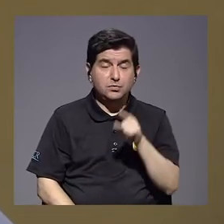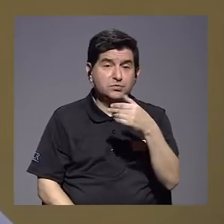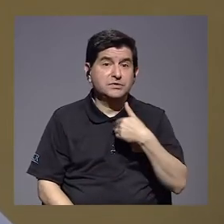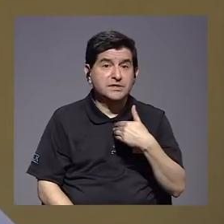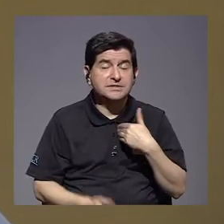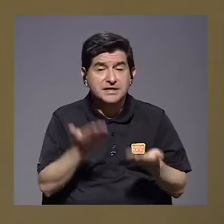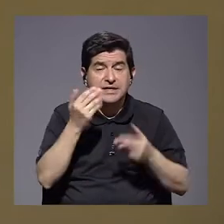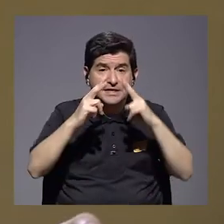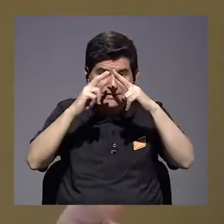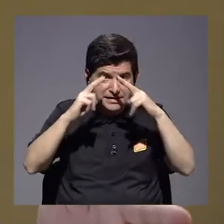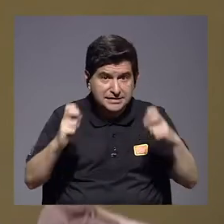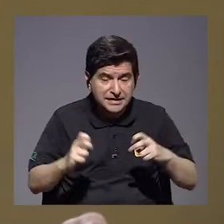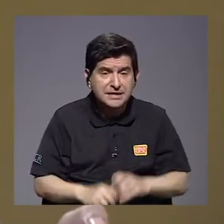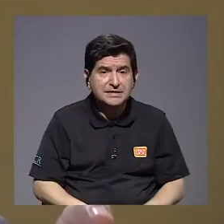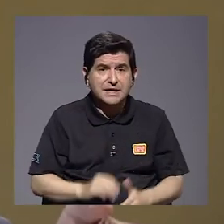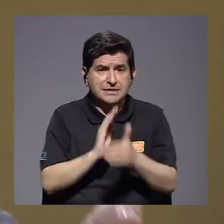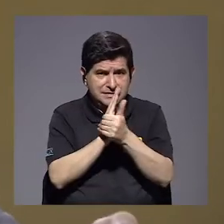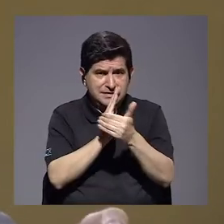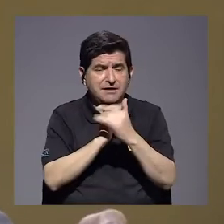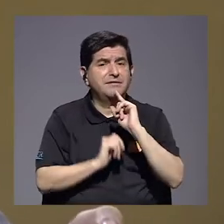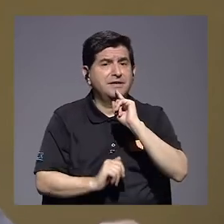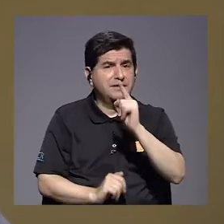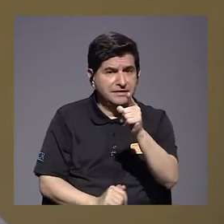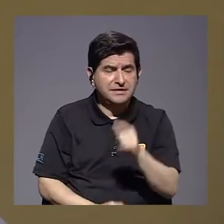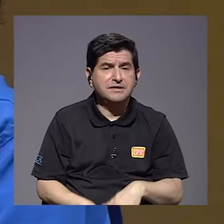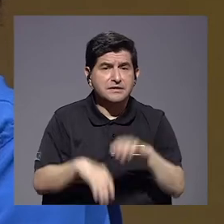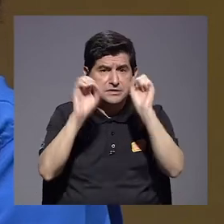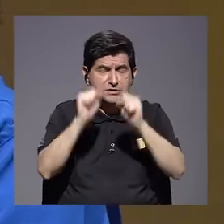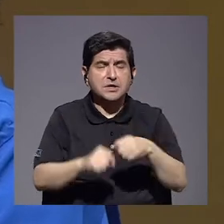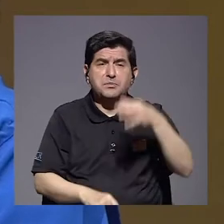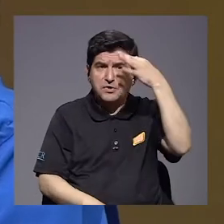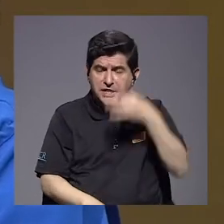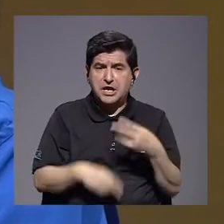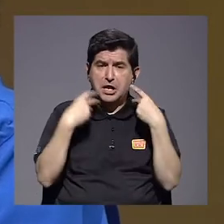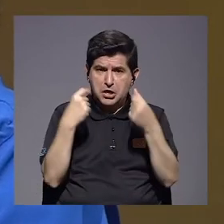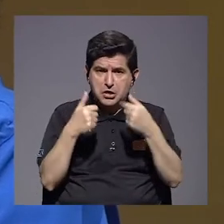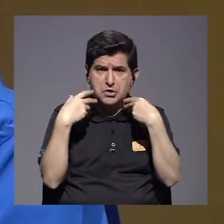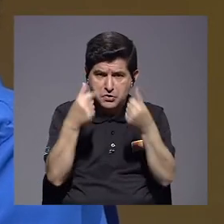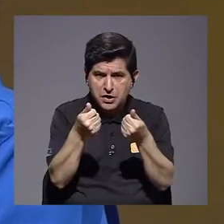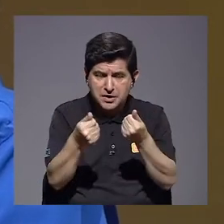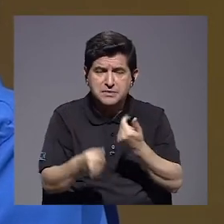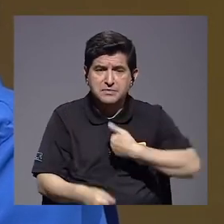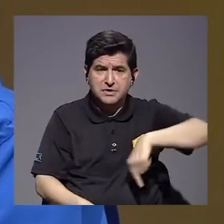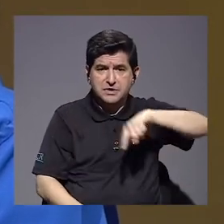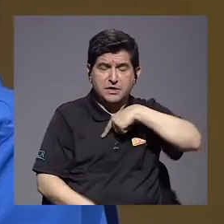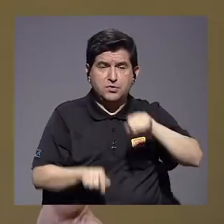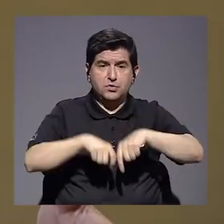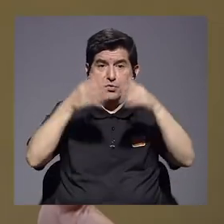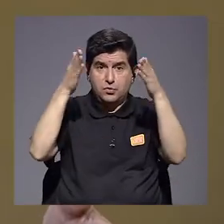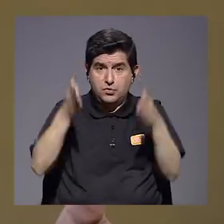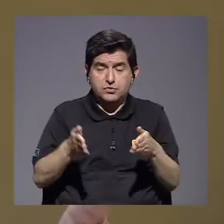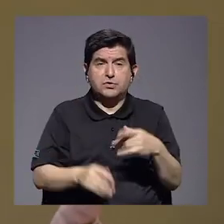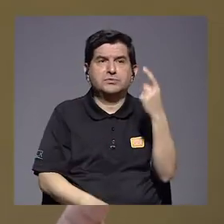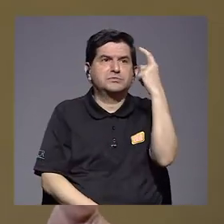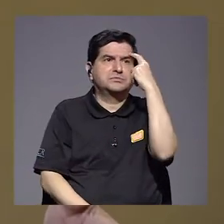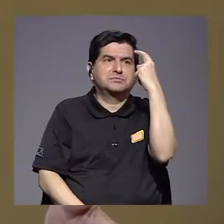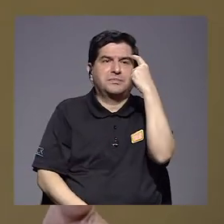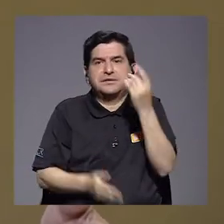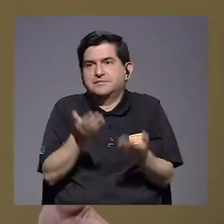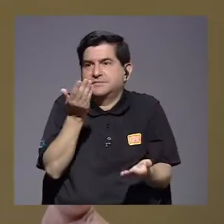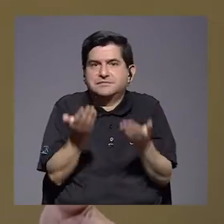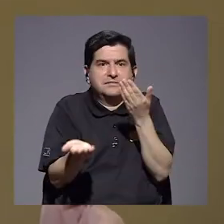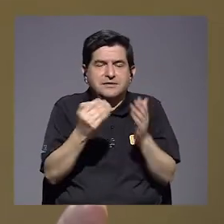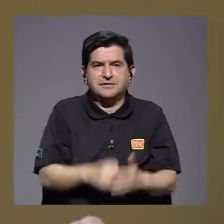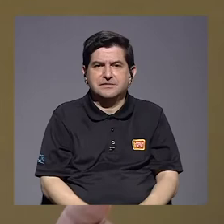¿Tendrán ustedes como un análisis de esa capacidad que usted me dice y que usted podría presumir que es rápida y que nosotros como periodistas podemos pensar